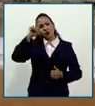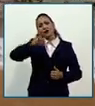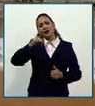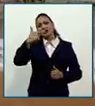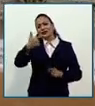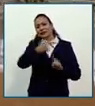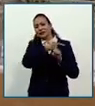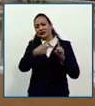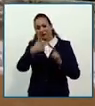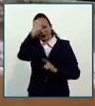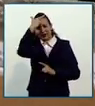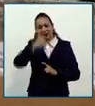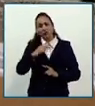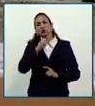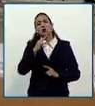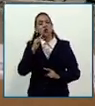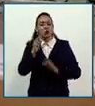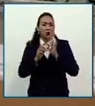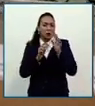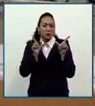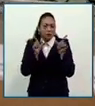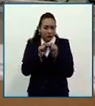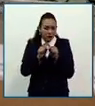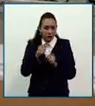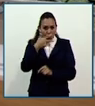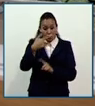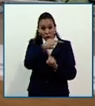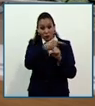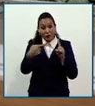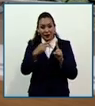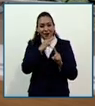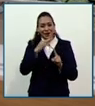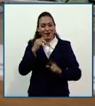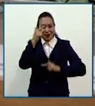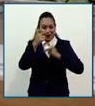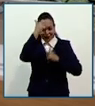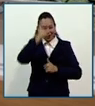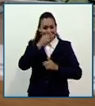las 19:30 horas nuestro avance informativo y a las 20:30 el